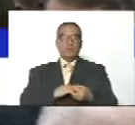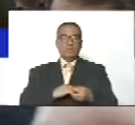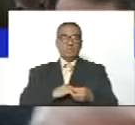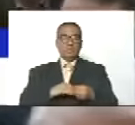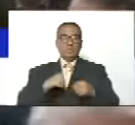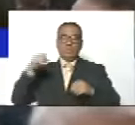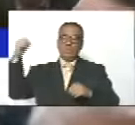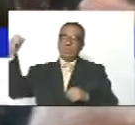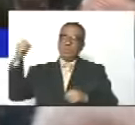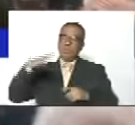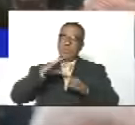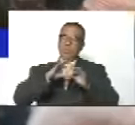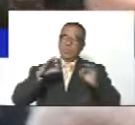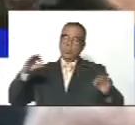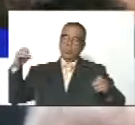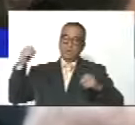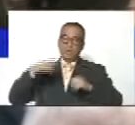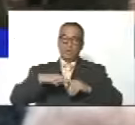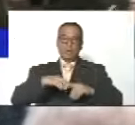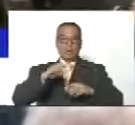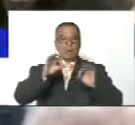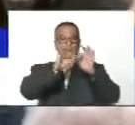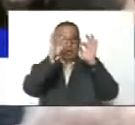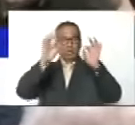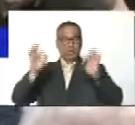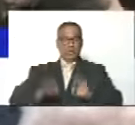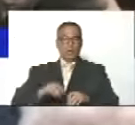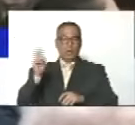luz que iluminó el arte